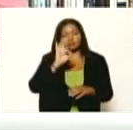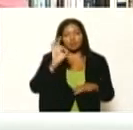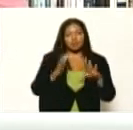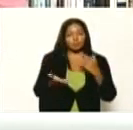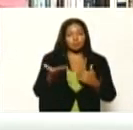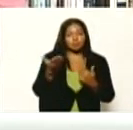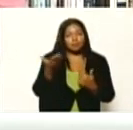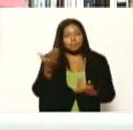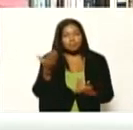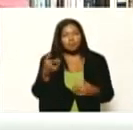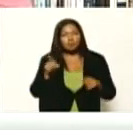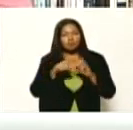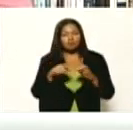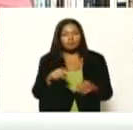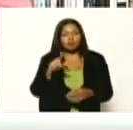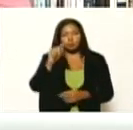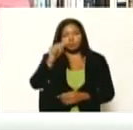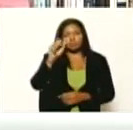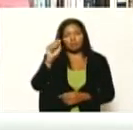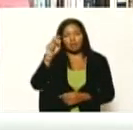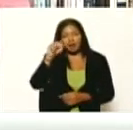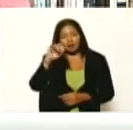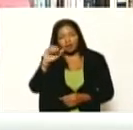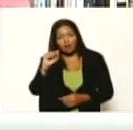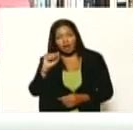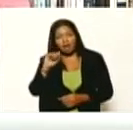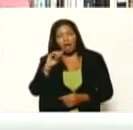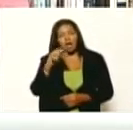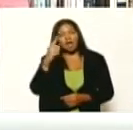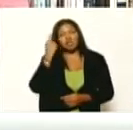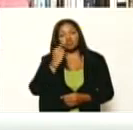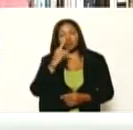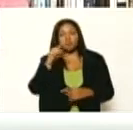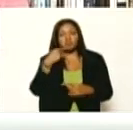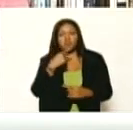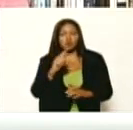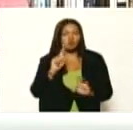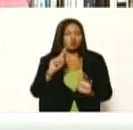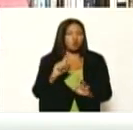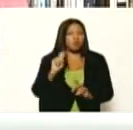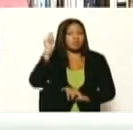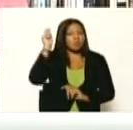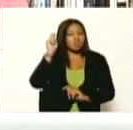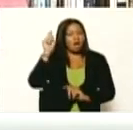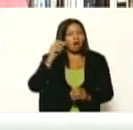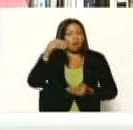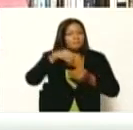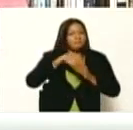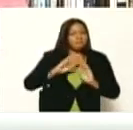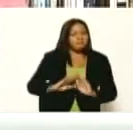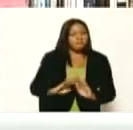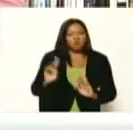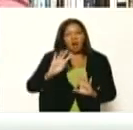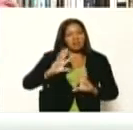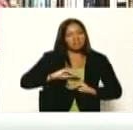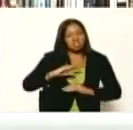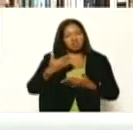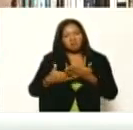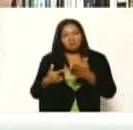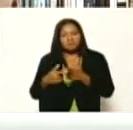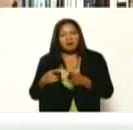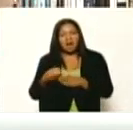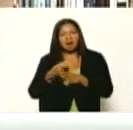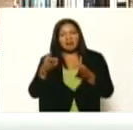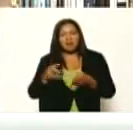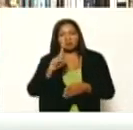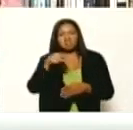de postulados como Tania Díaz en Sucre y después dijo, no, yo soy diputada, me quedo como diputada, no acepto la postulación,